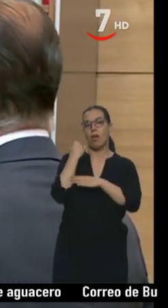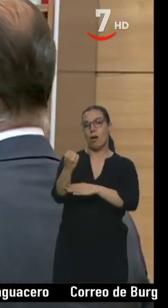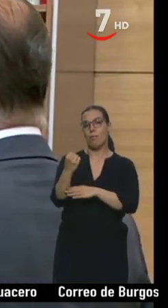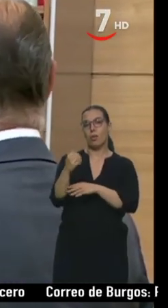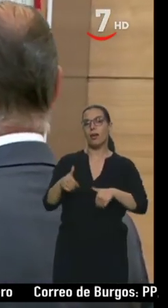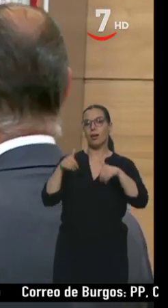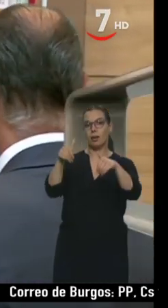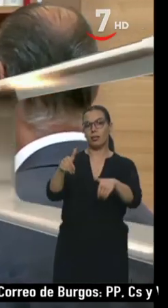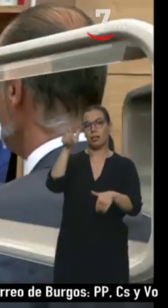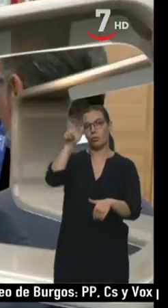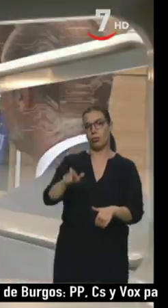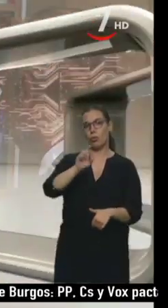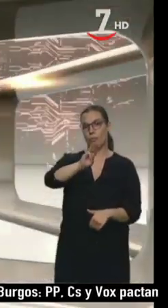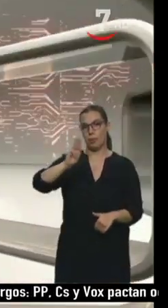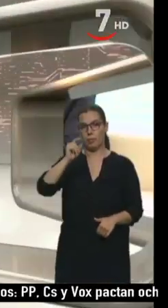popular.